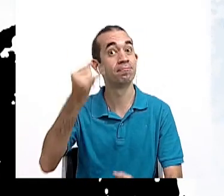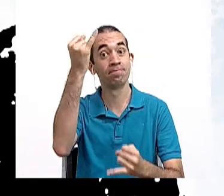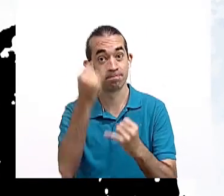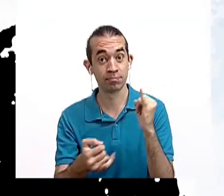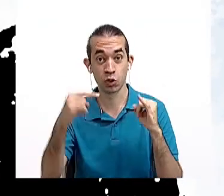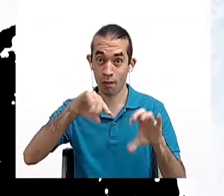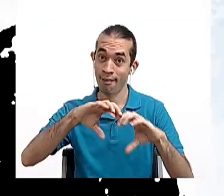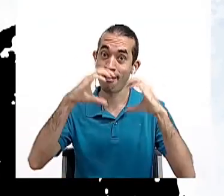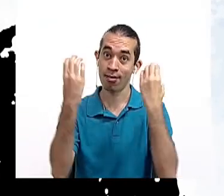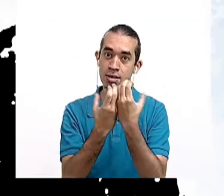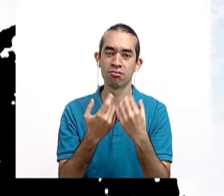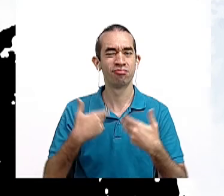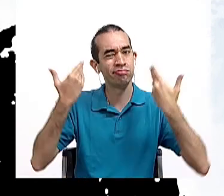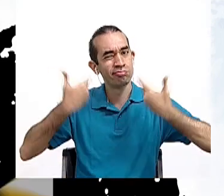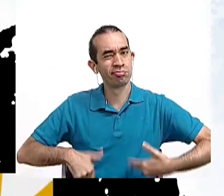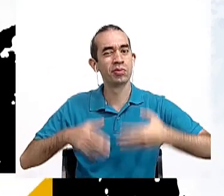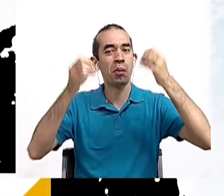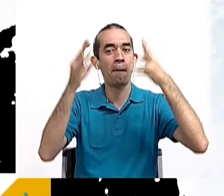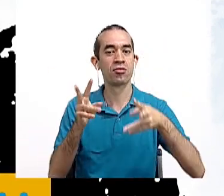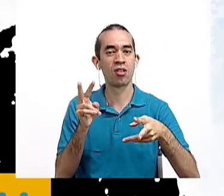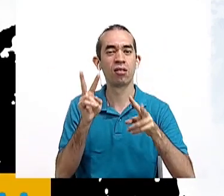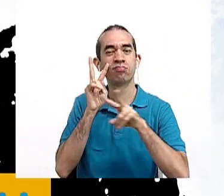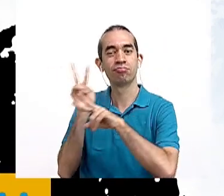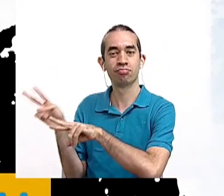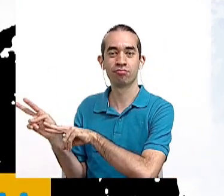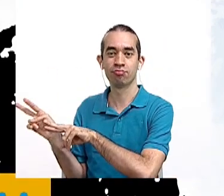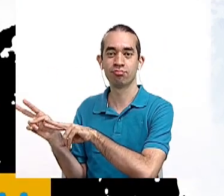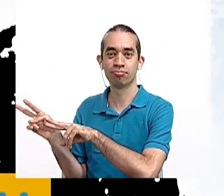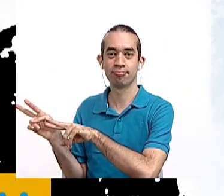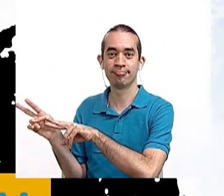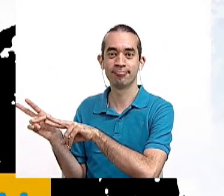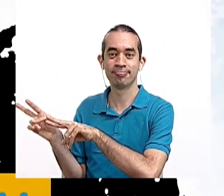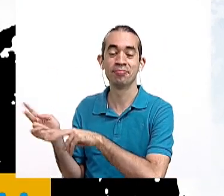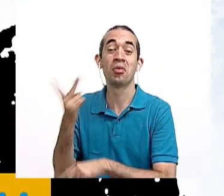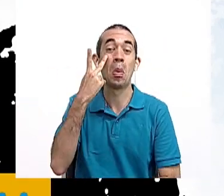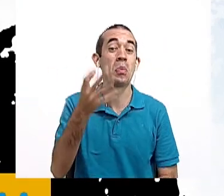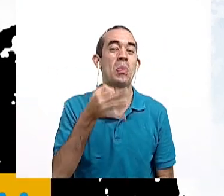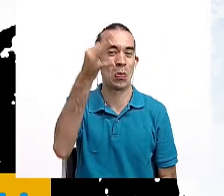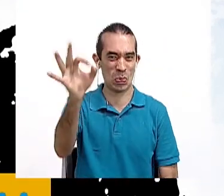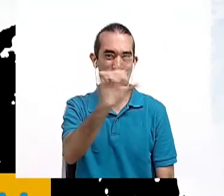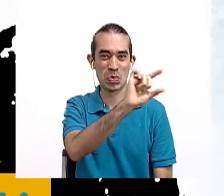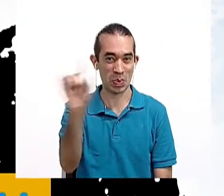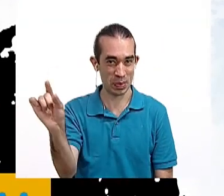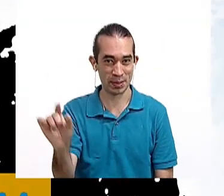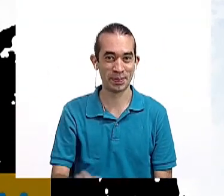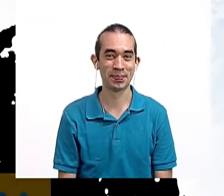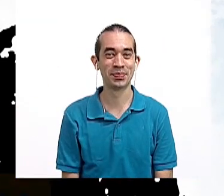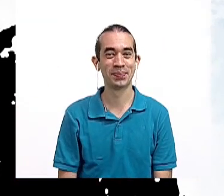Quien estuvo con ustedes, la profesora Seidy Salazar. Nos vemos la próxima semana.